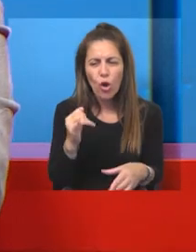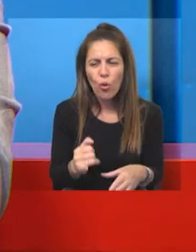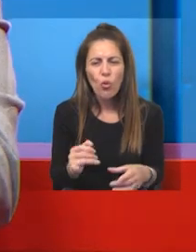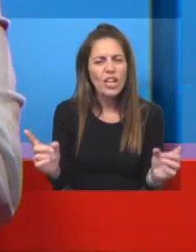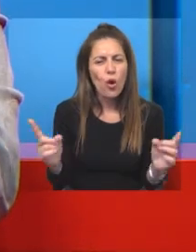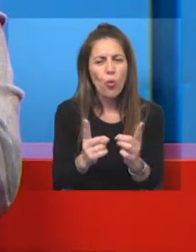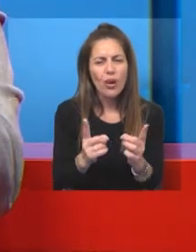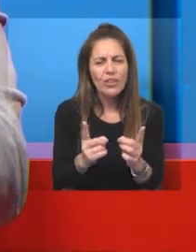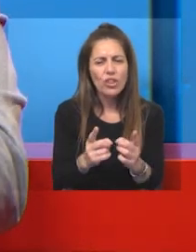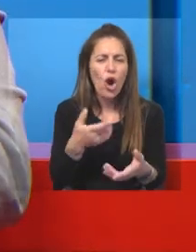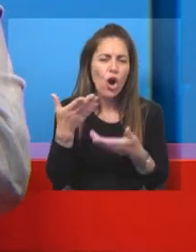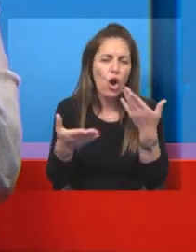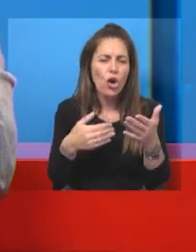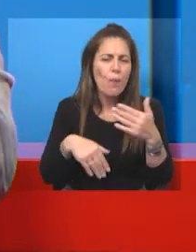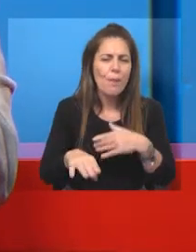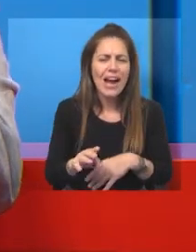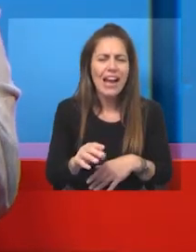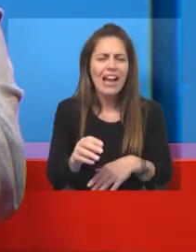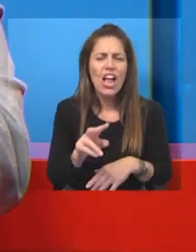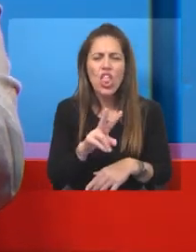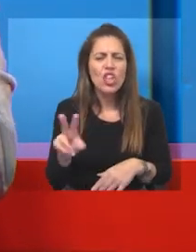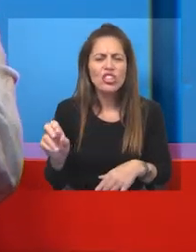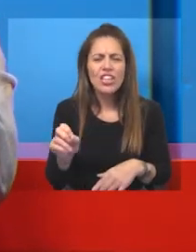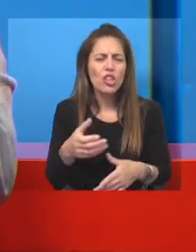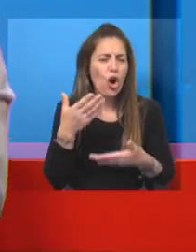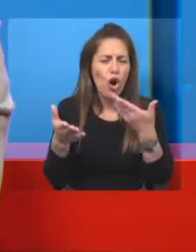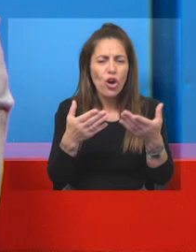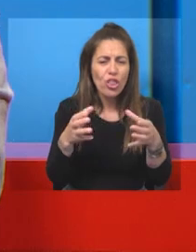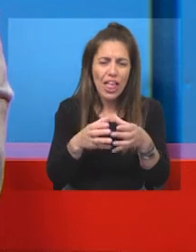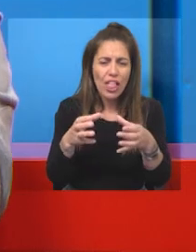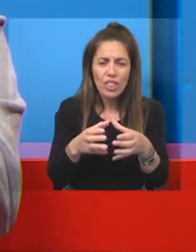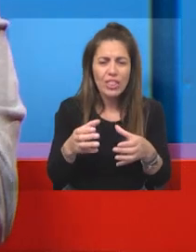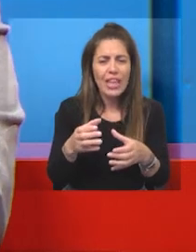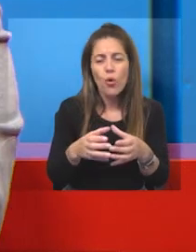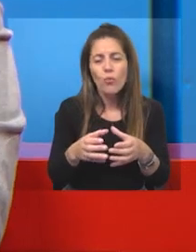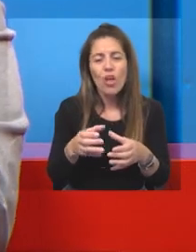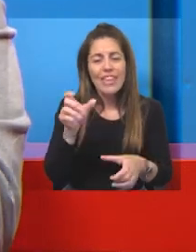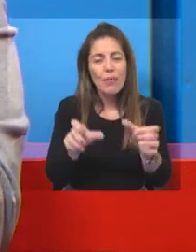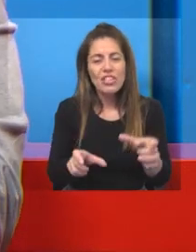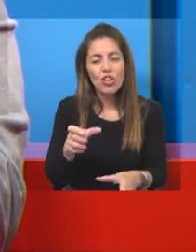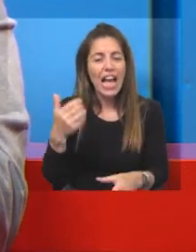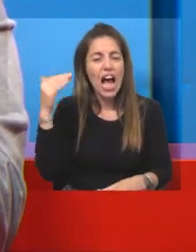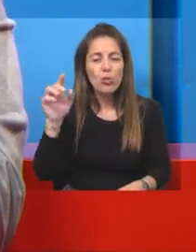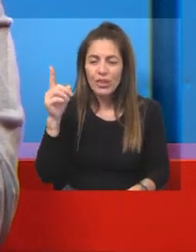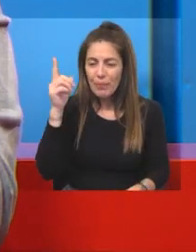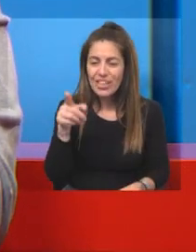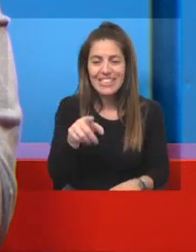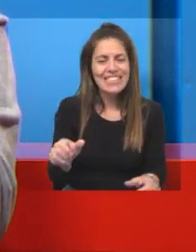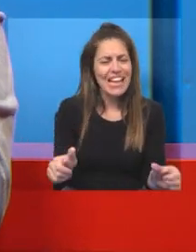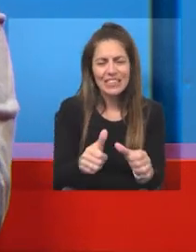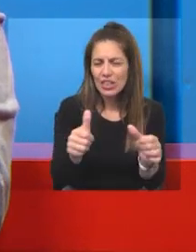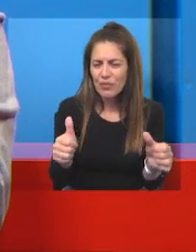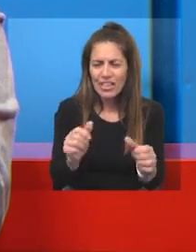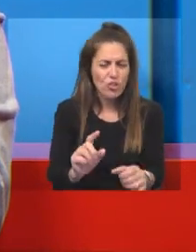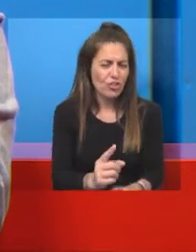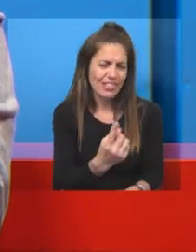encuentro de coros Donde había más de casi 200 y pico de coros de adultos mayores Bueno ese tipo de actividades eh Son